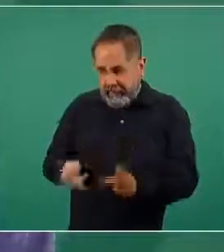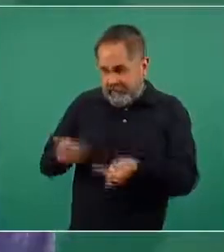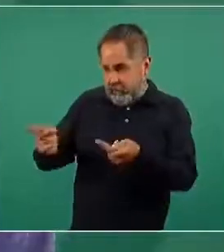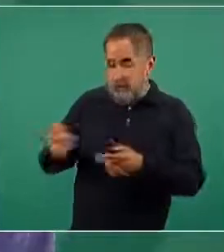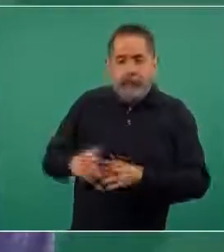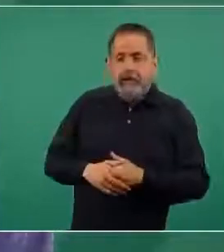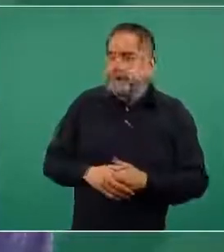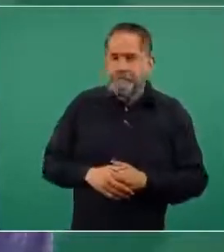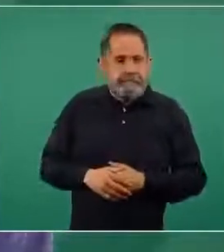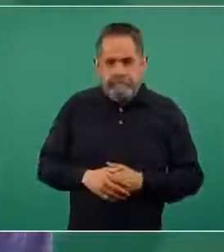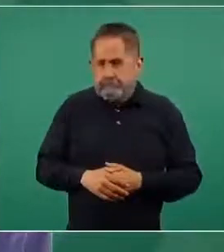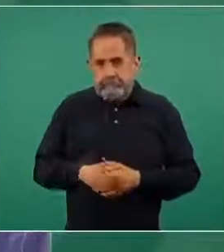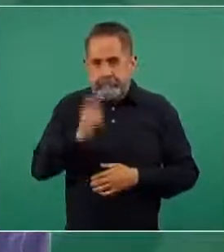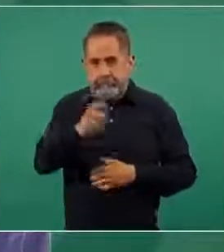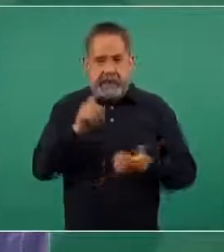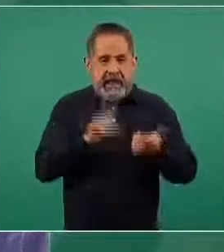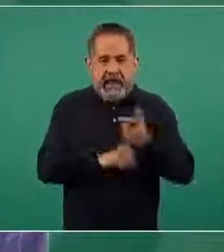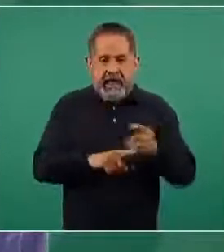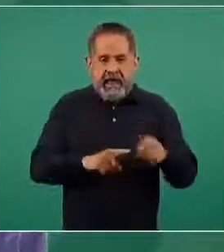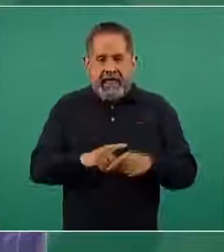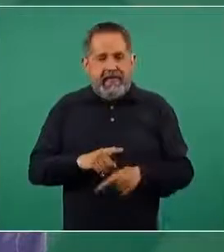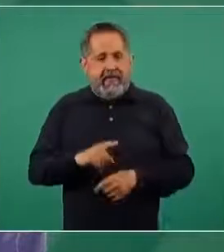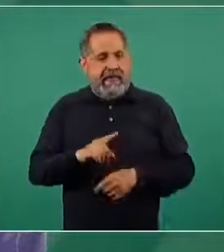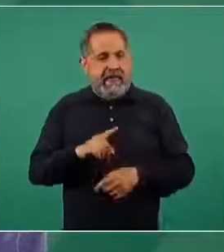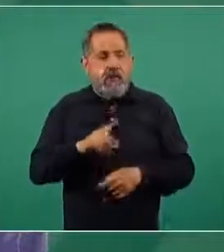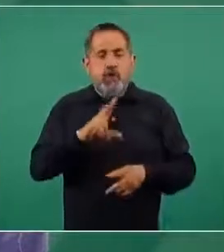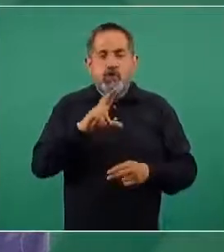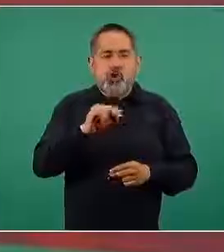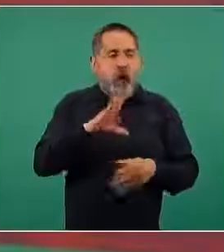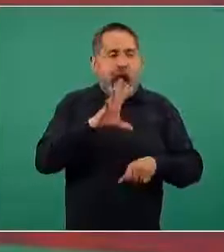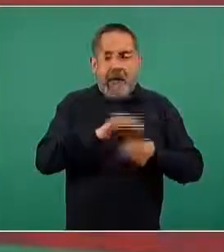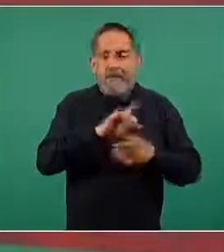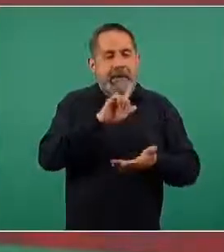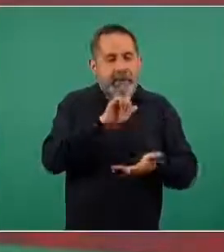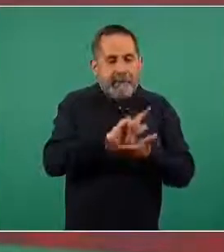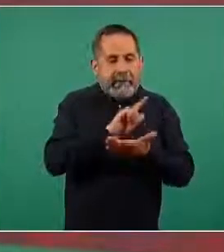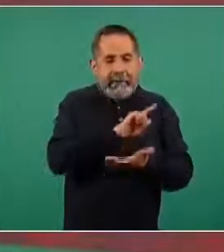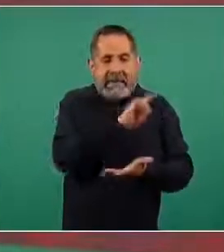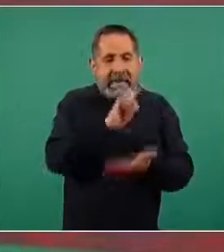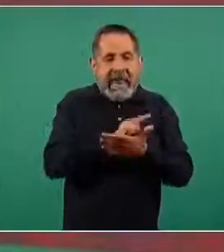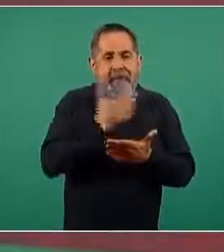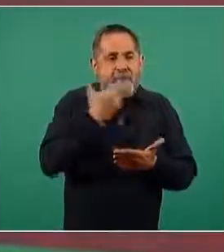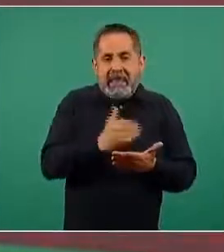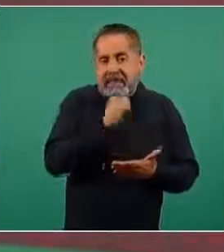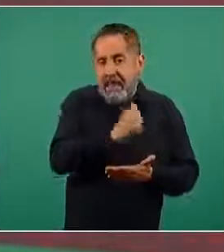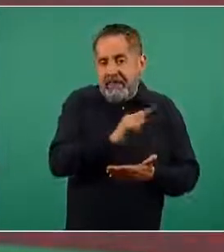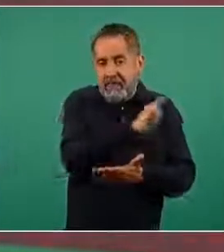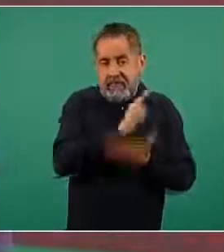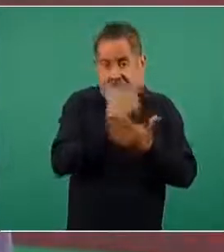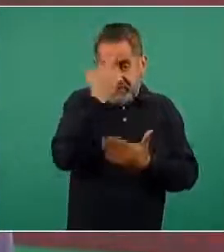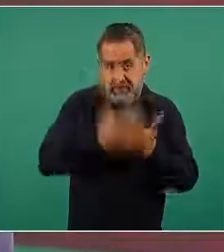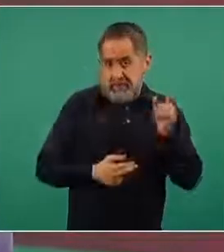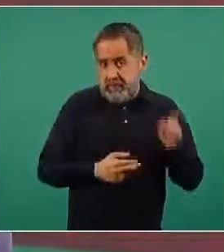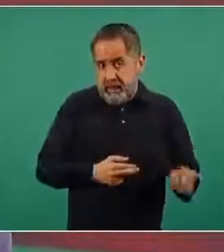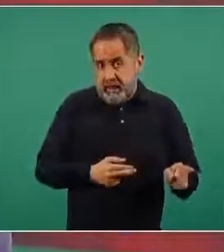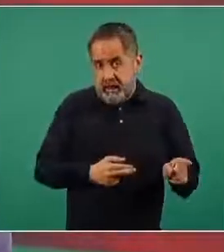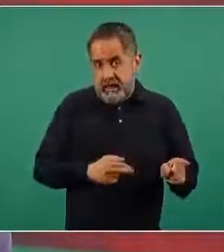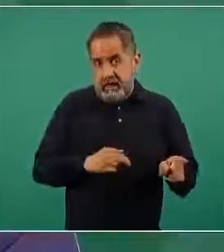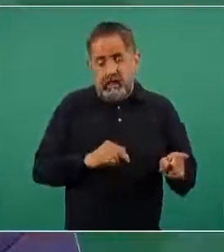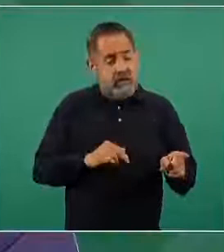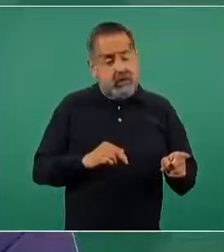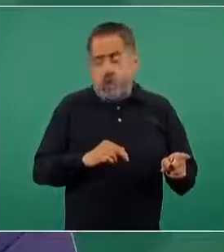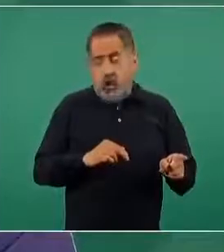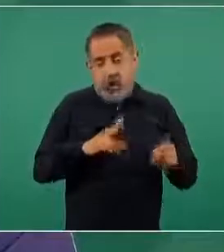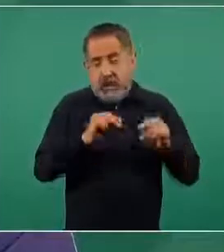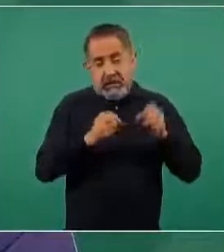la vacuna, se trata de una vacuna ilegal. Y más allá de que sea ilegal, para usted lo relevante es que